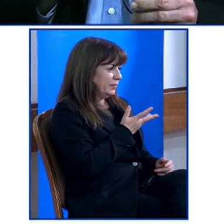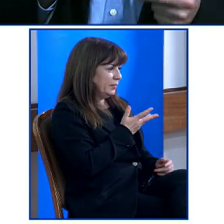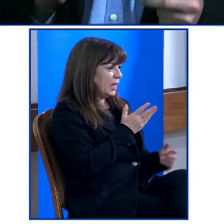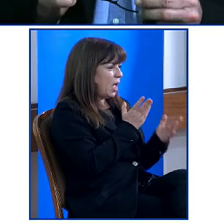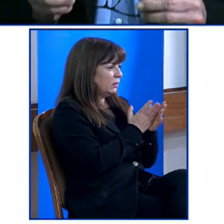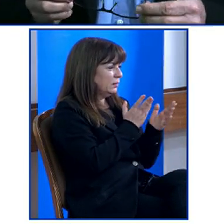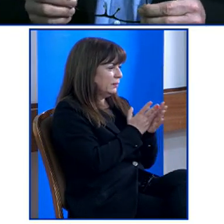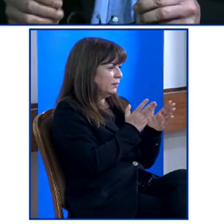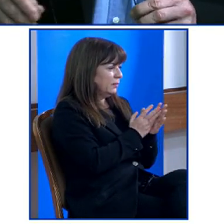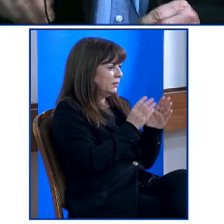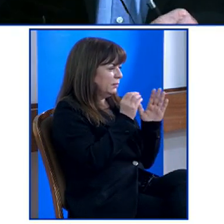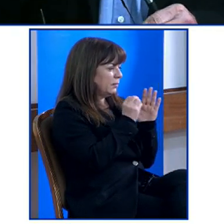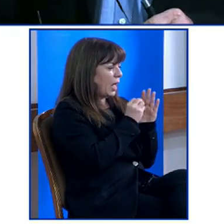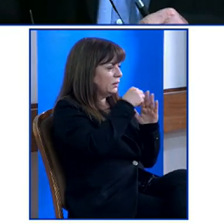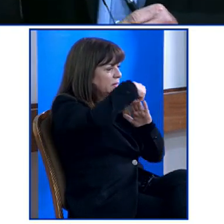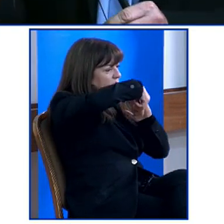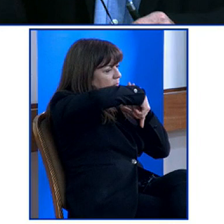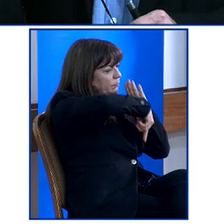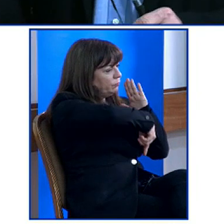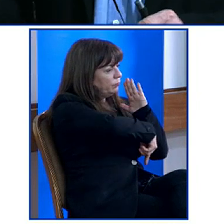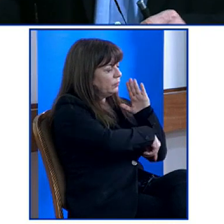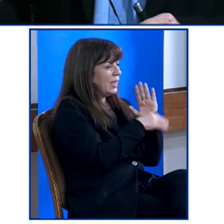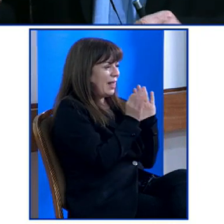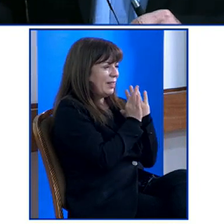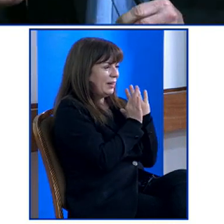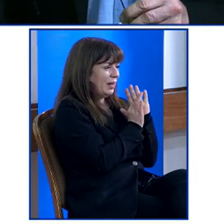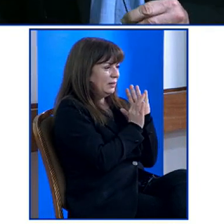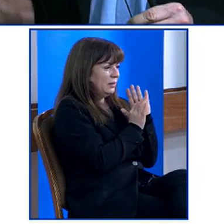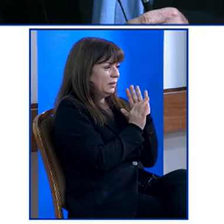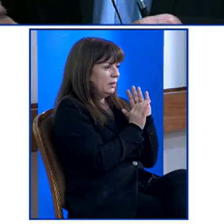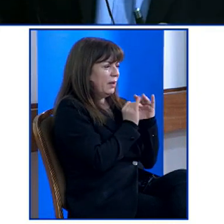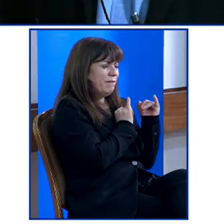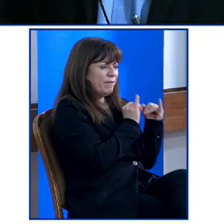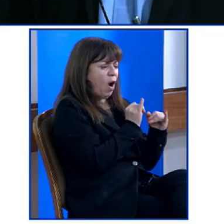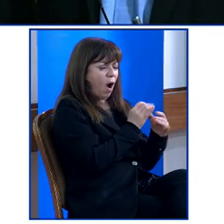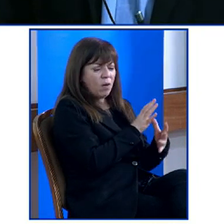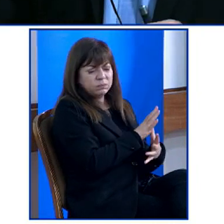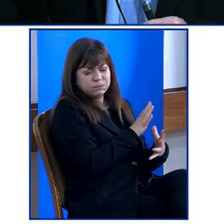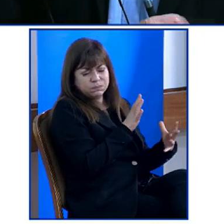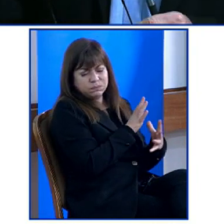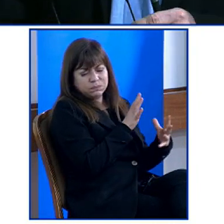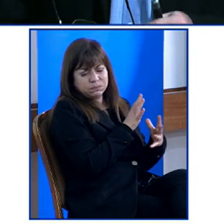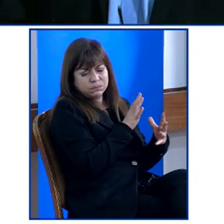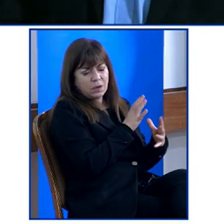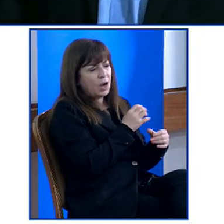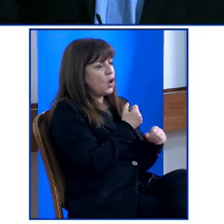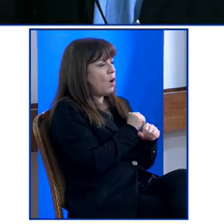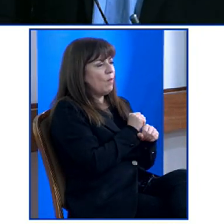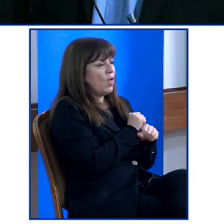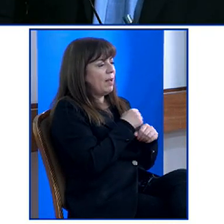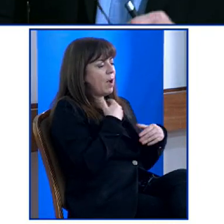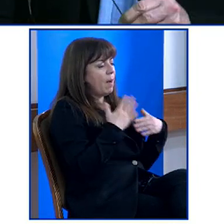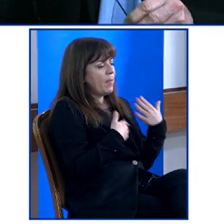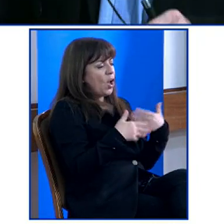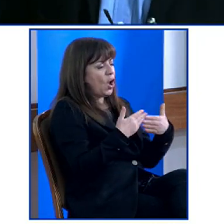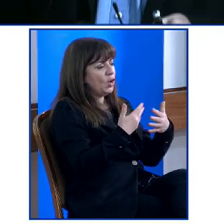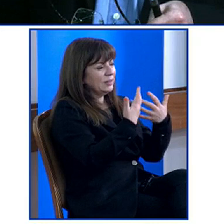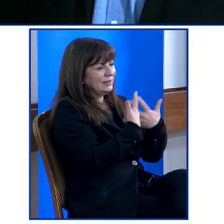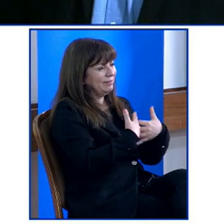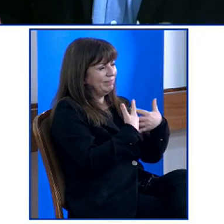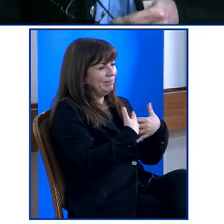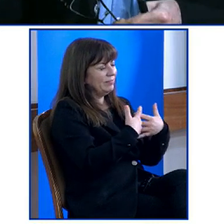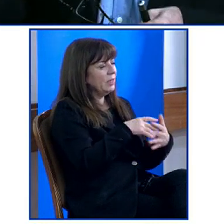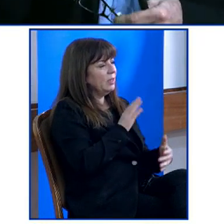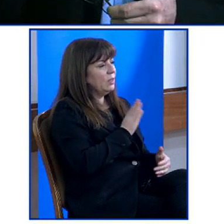estudiar más en detalle, porque hay mucha información que no hemos sido capaces de procesar todavía. Pero lo que vamos a ver es